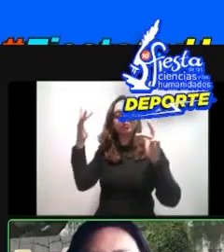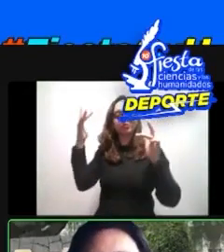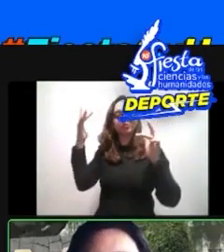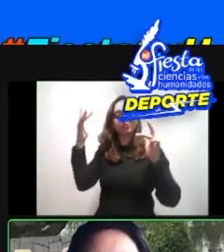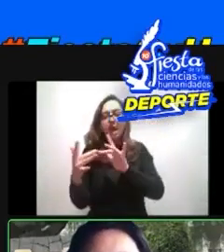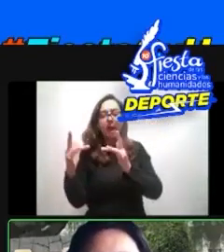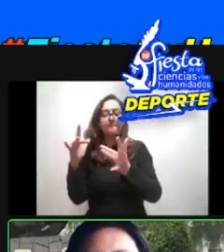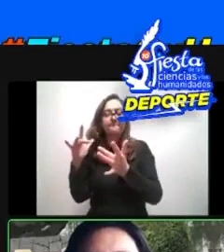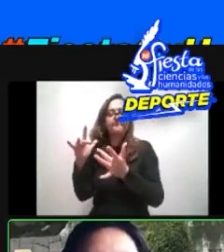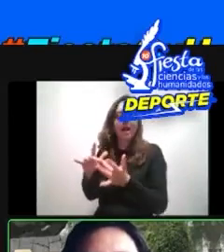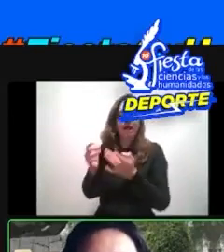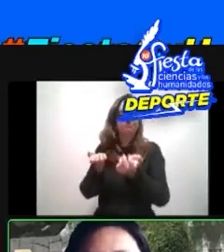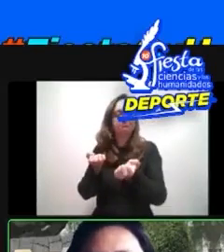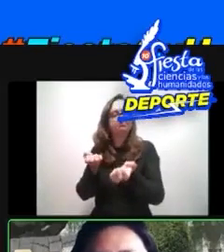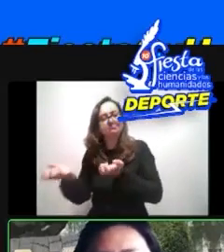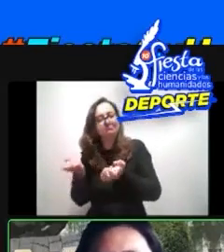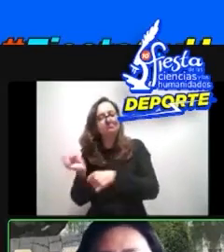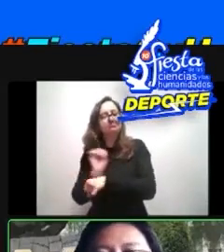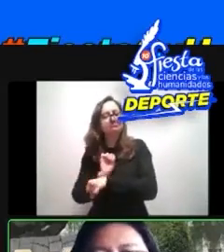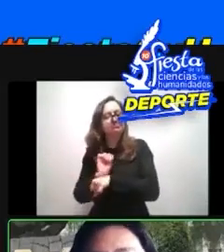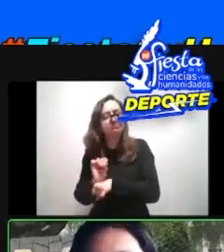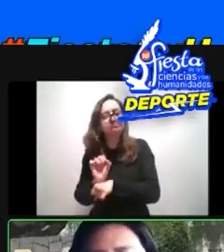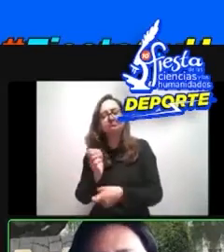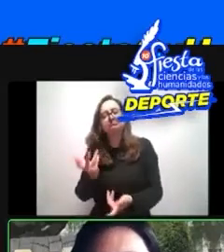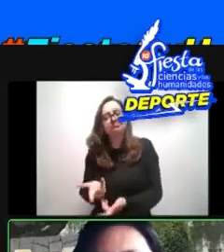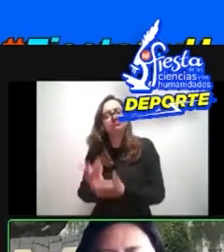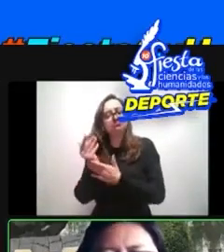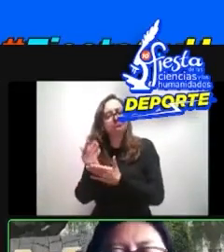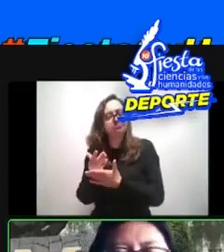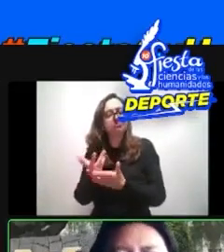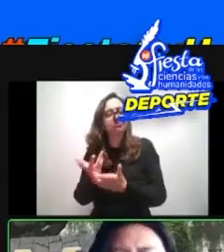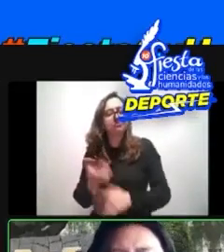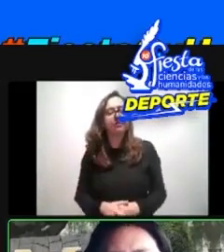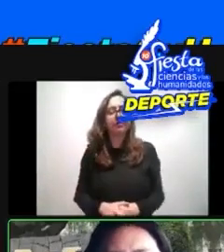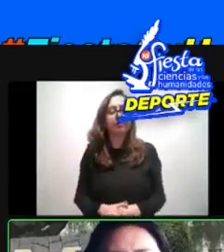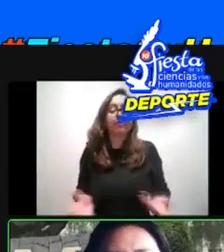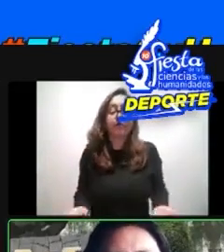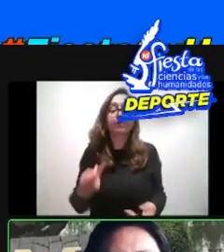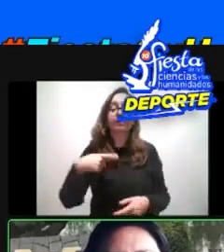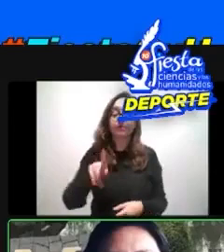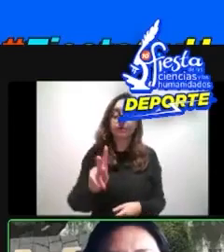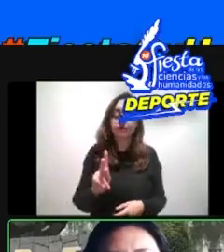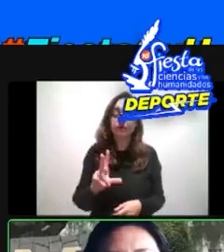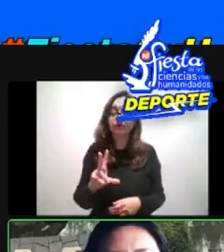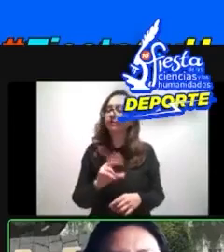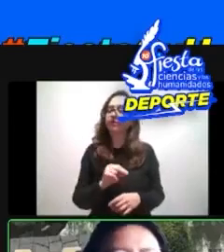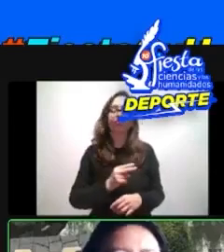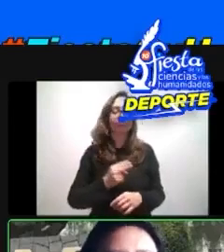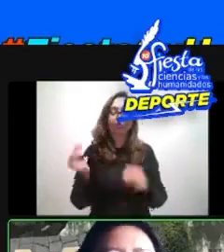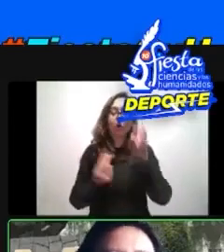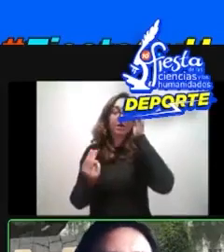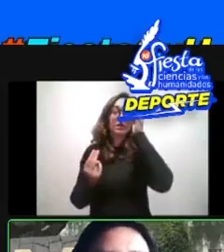cuando practicamos un ejercicio de manera, como está diciendo, más compleja y extenuante. Sin embargo, no es necesario